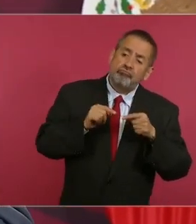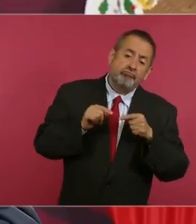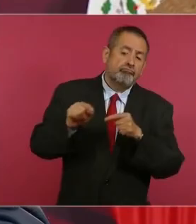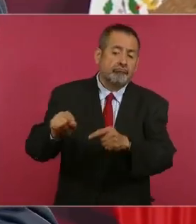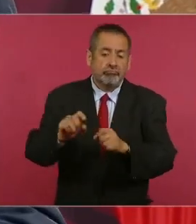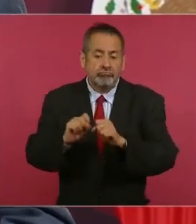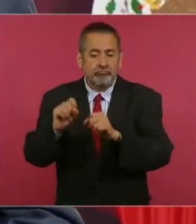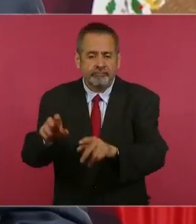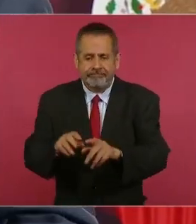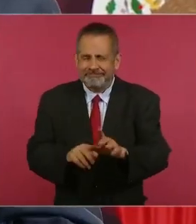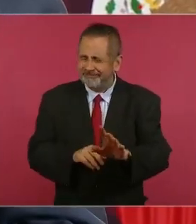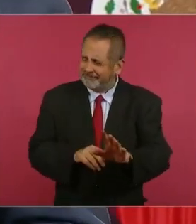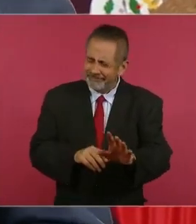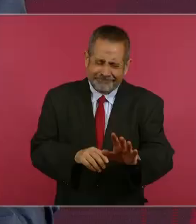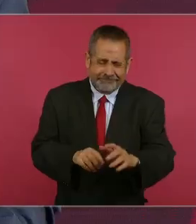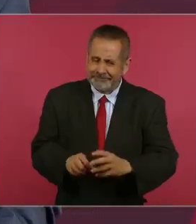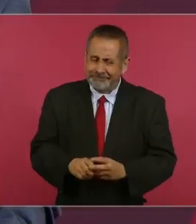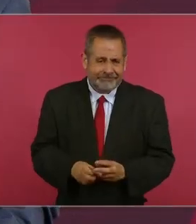Acapulco. También